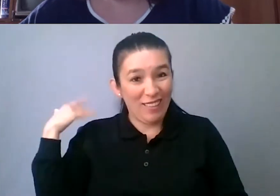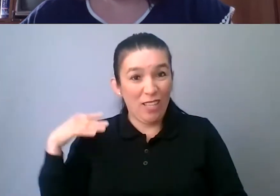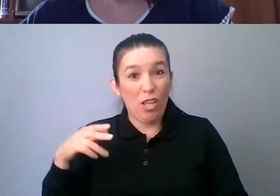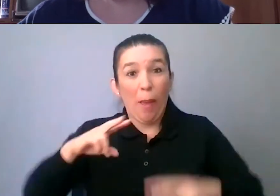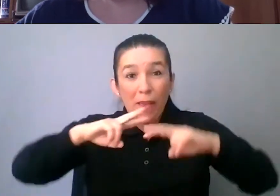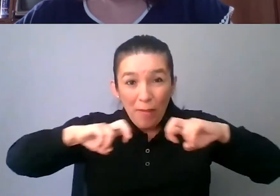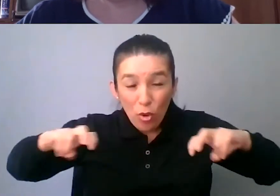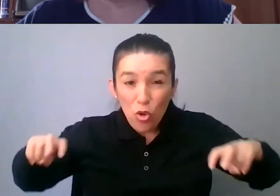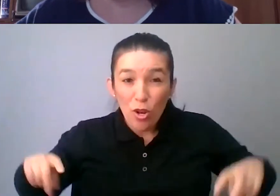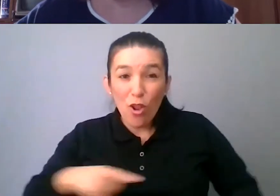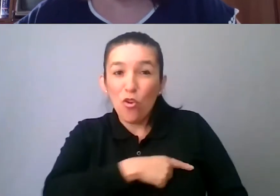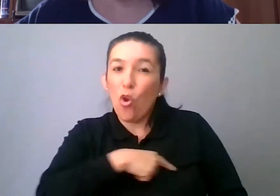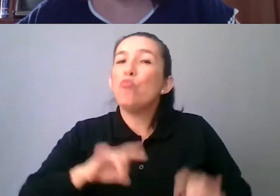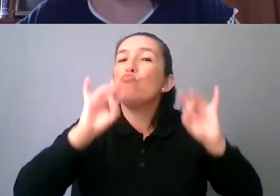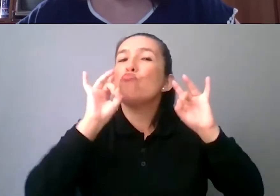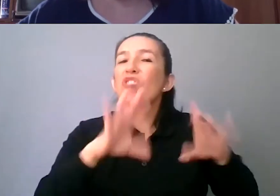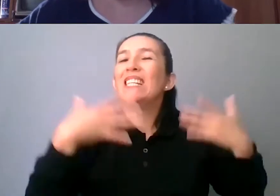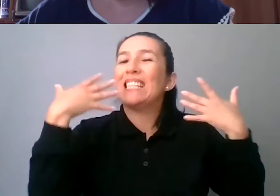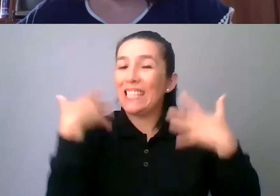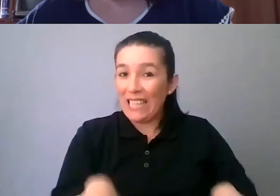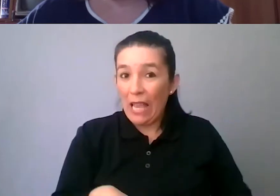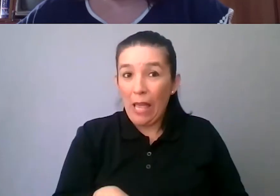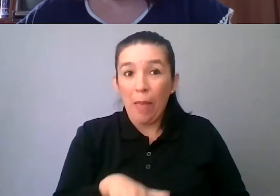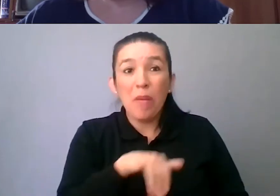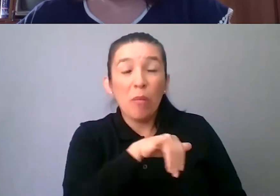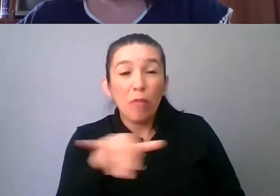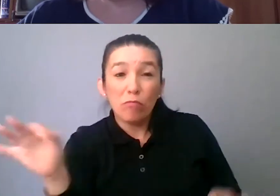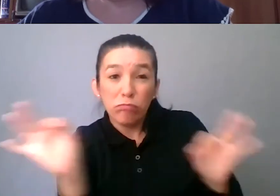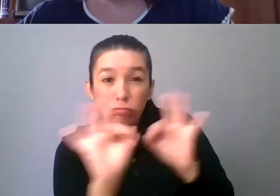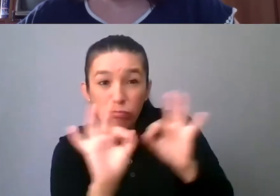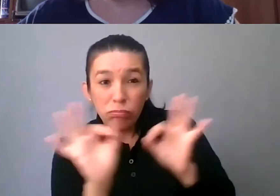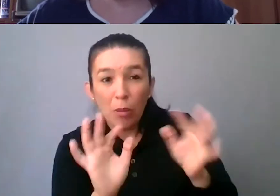años atrás, eso no se cambia. Pero cuando nos dan alguna instrucción que dice